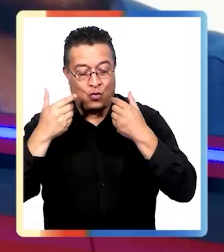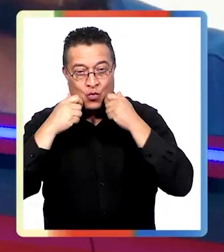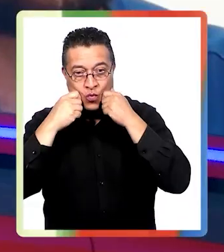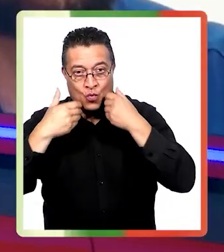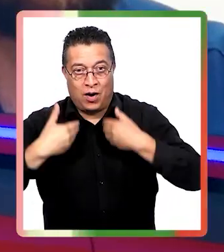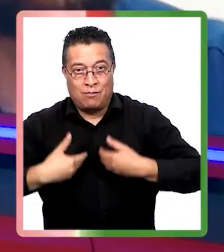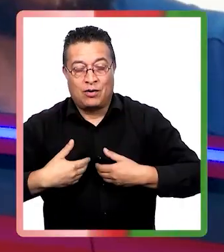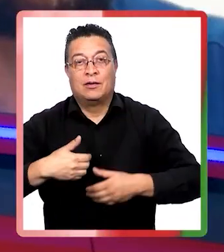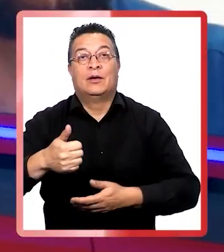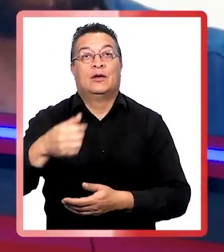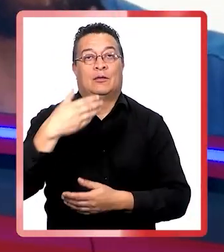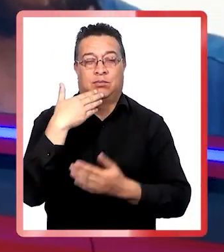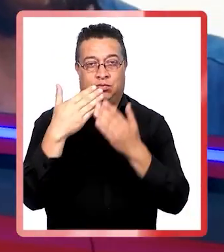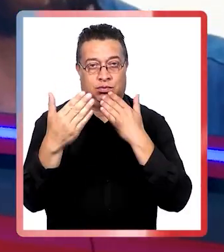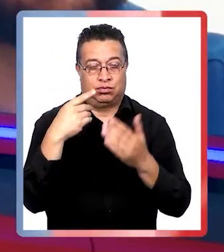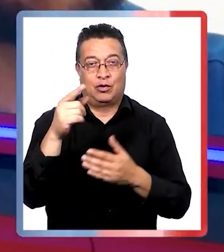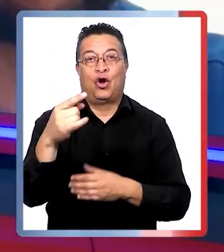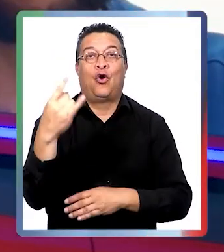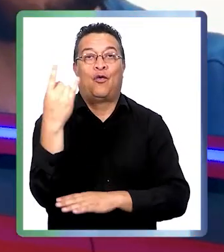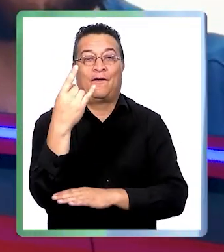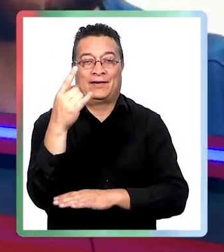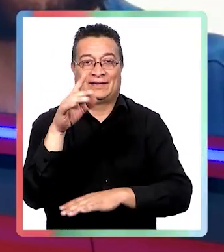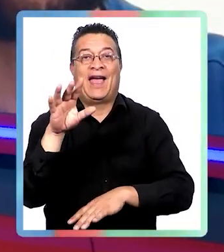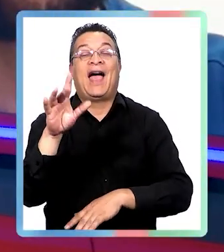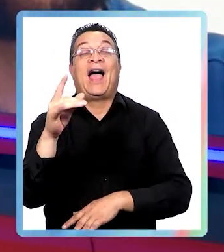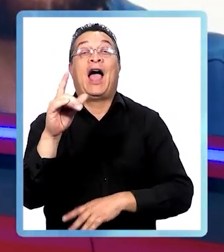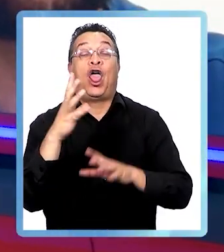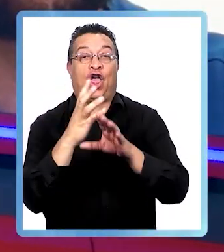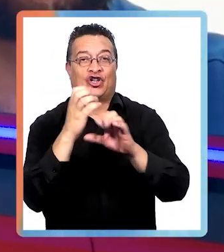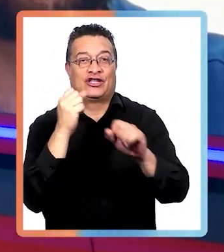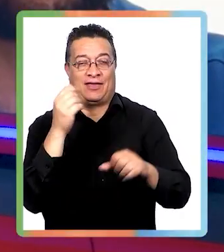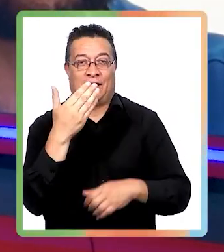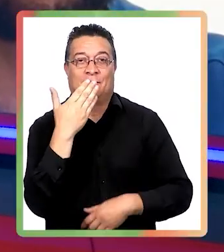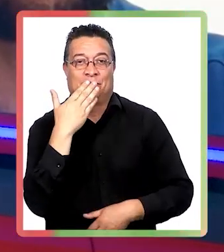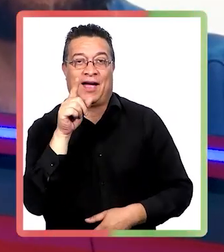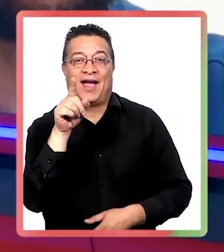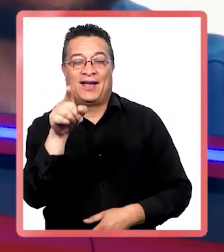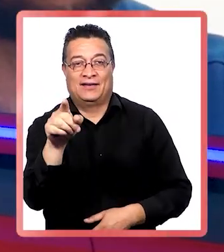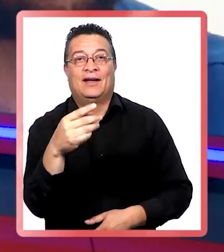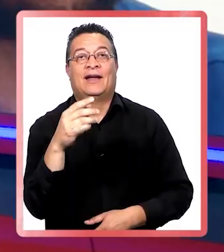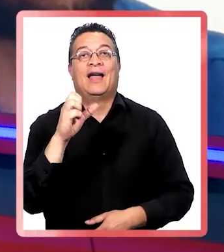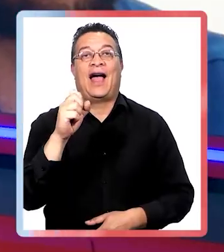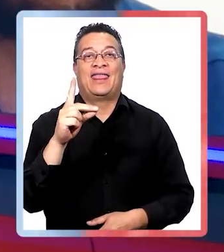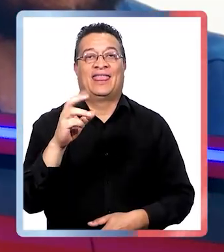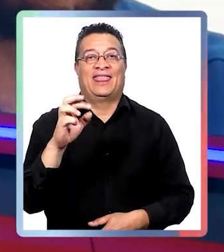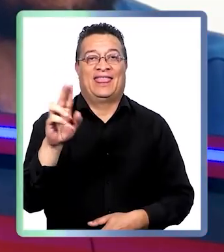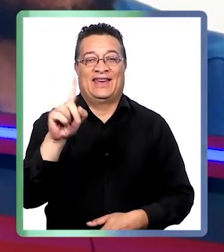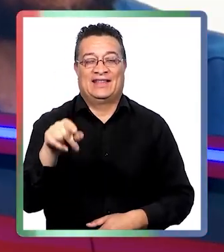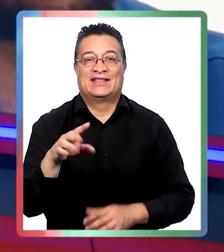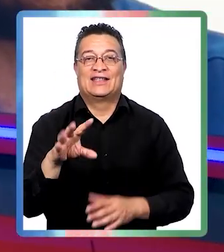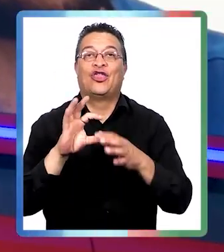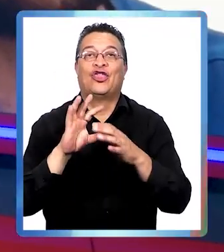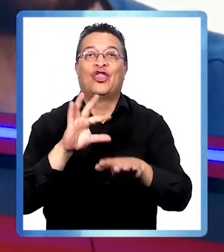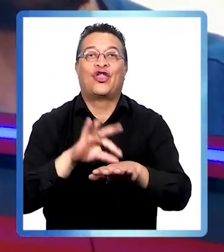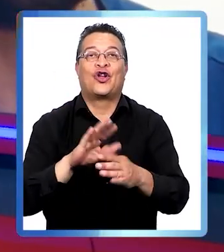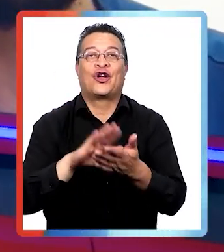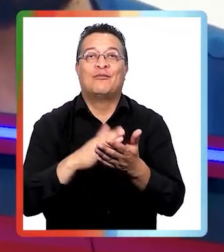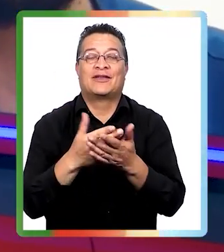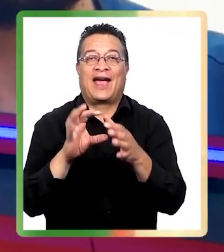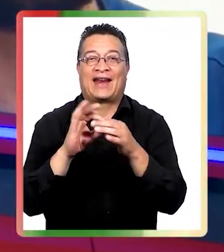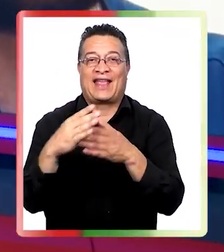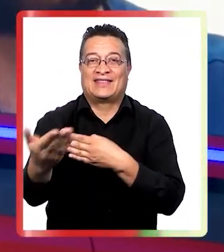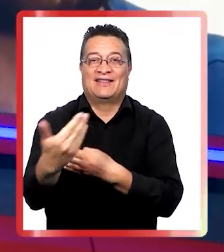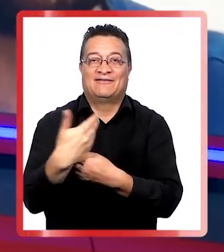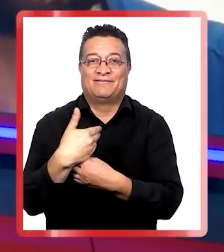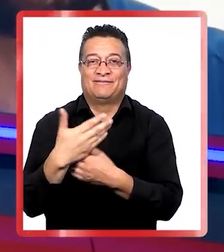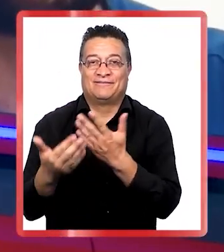cuerpo, vamos a conversar con el académico de la Facultad de Medicina de la Universidad de los Andes, el doctor Andrés Glasinovich. Doctor, ¿cómo está? Muchas